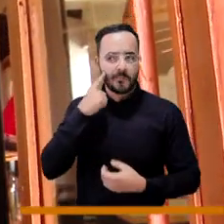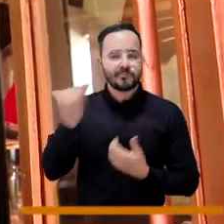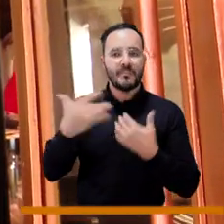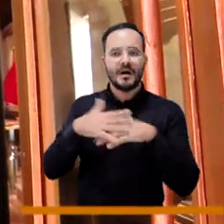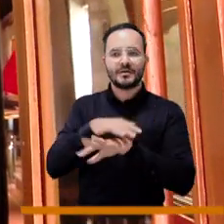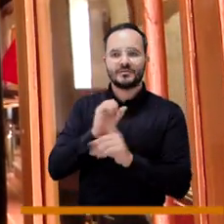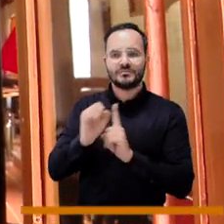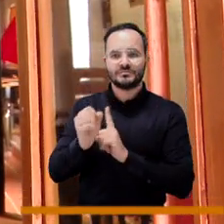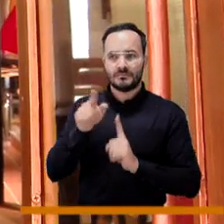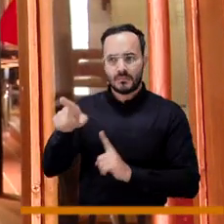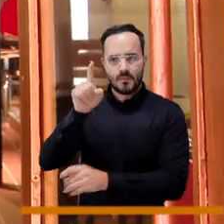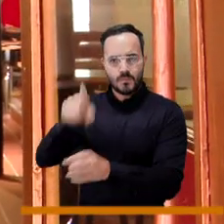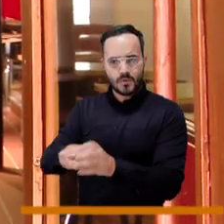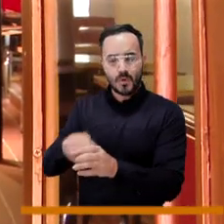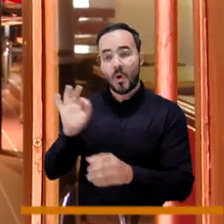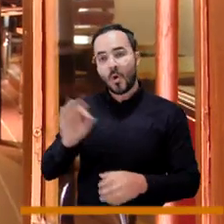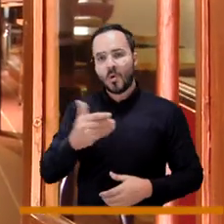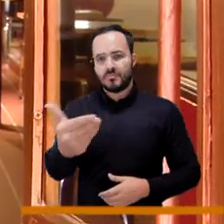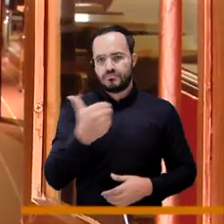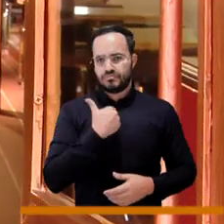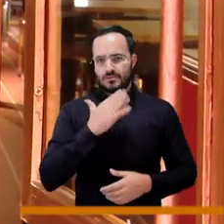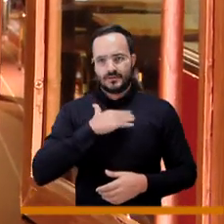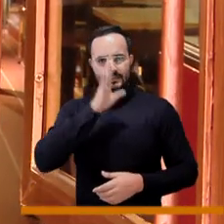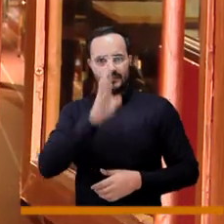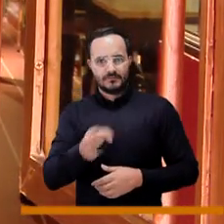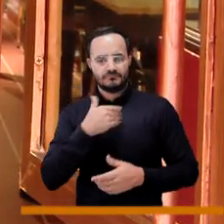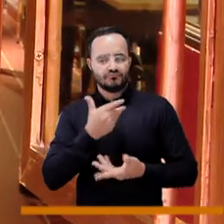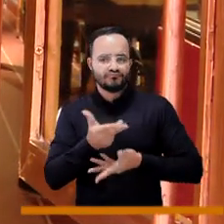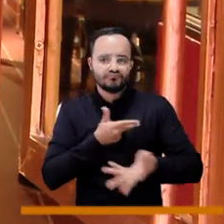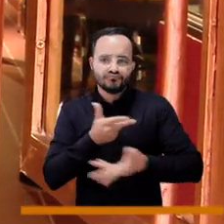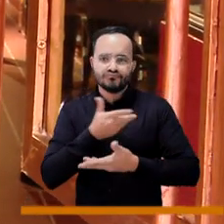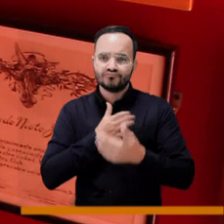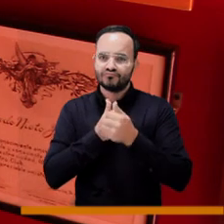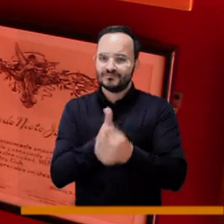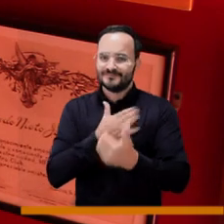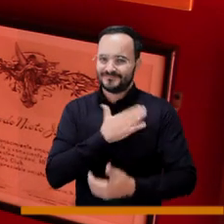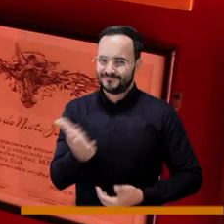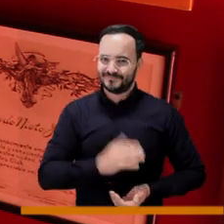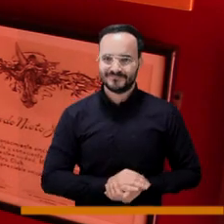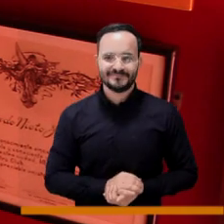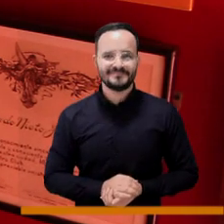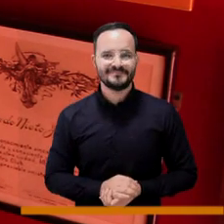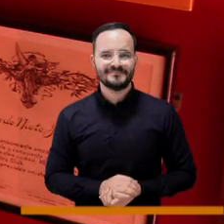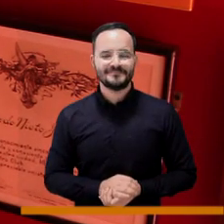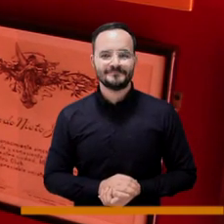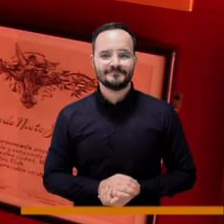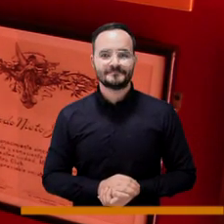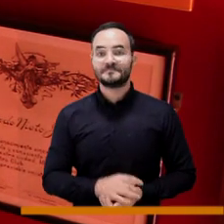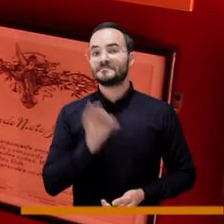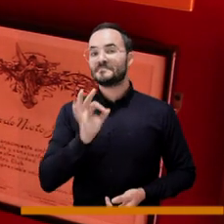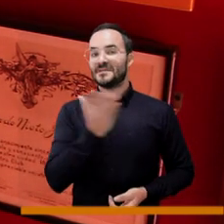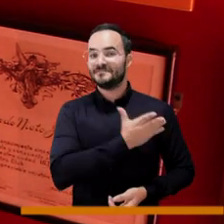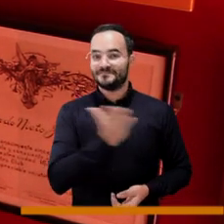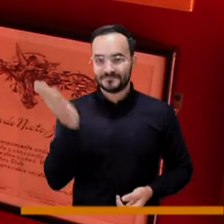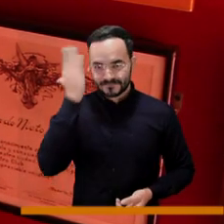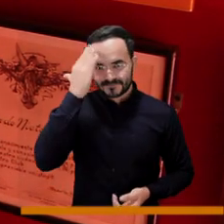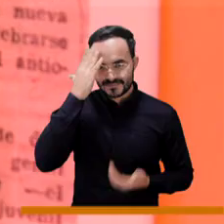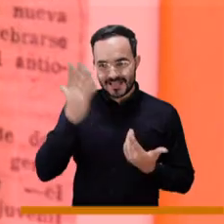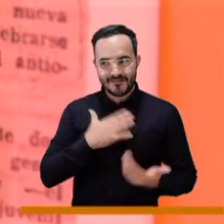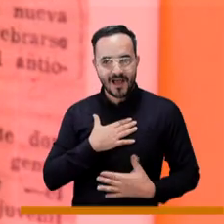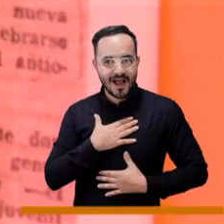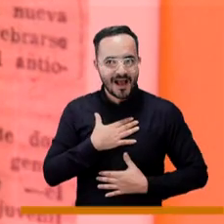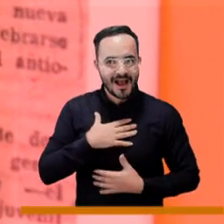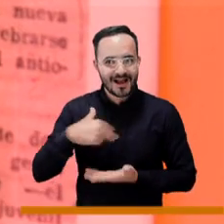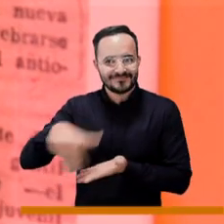inscribir, lo pueden hacer por medio de nuestras redes sociales o vienen directamente aquí a la Casa Gardeliana y con mucho gusto también los vamos a